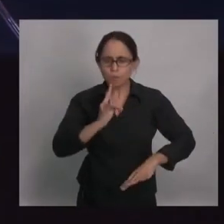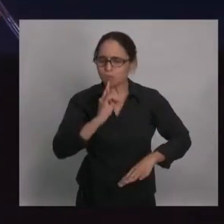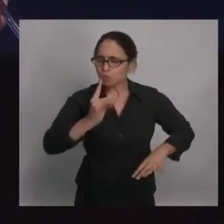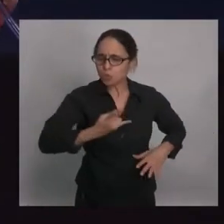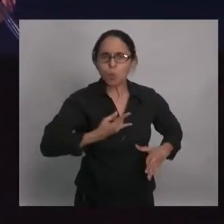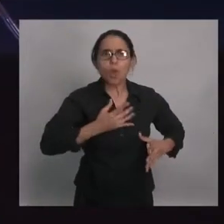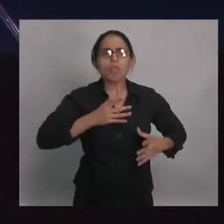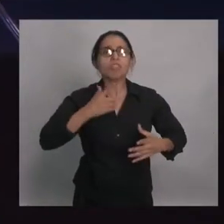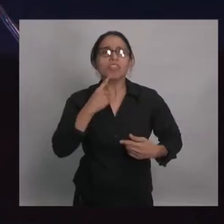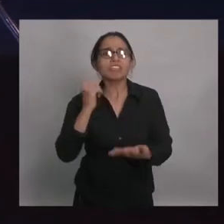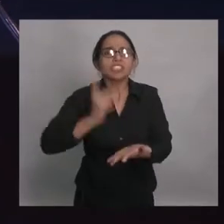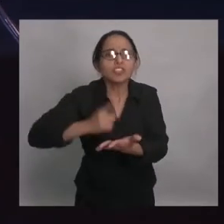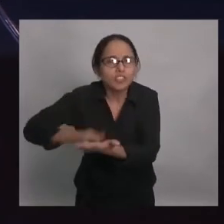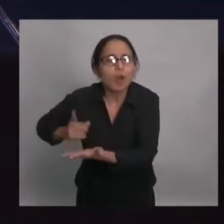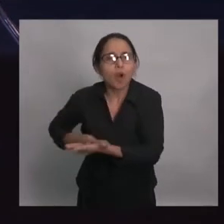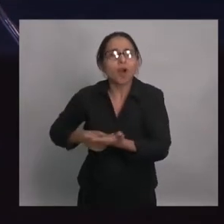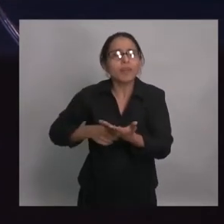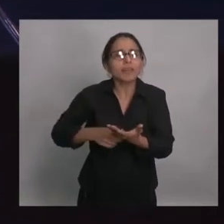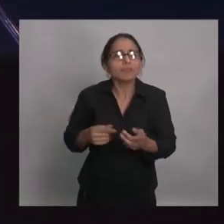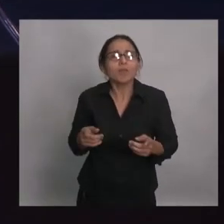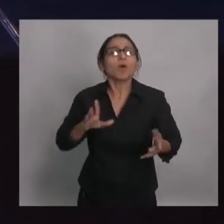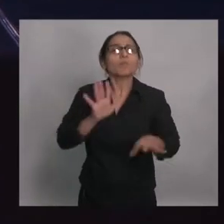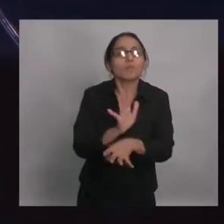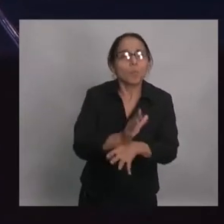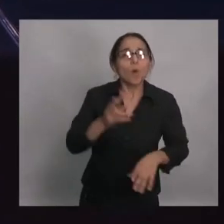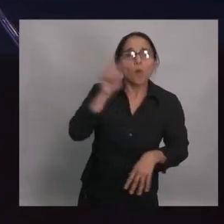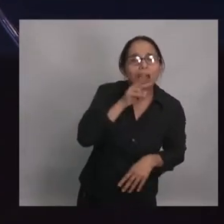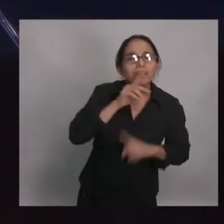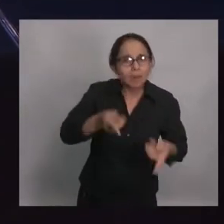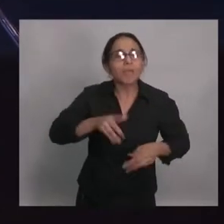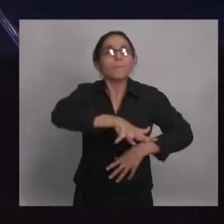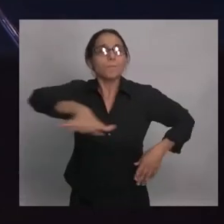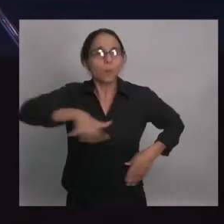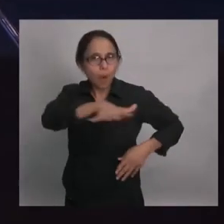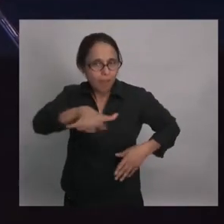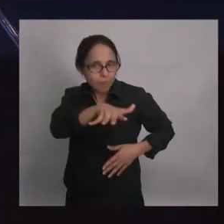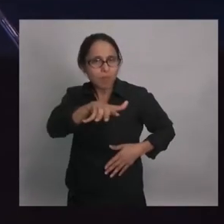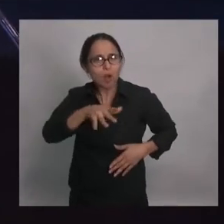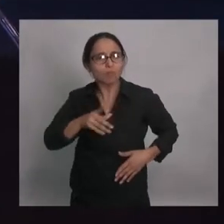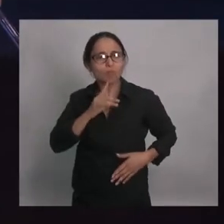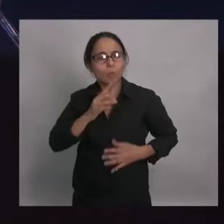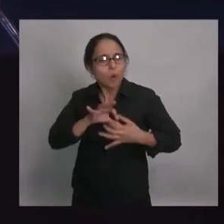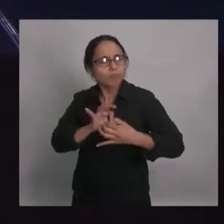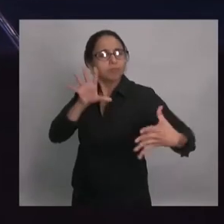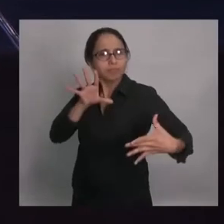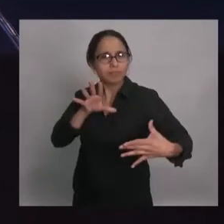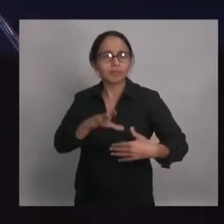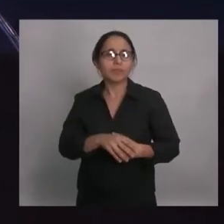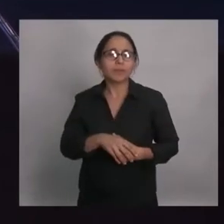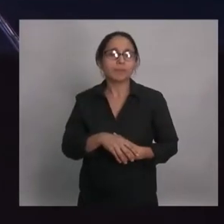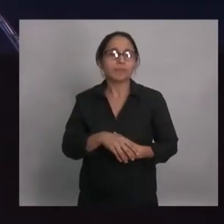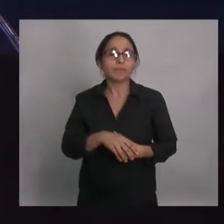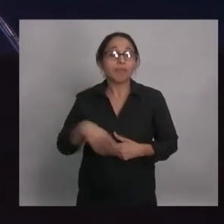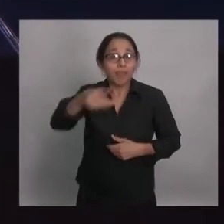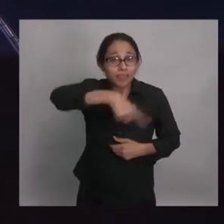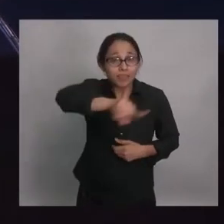como mujeres y como pueblos y yo quiero decir estas